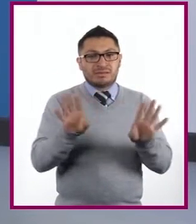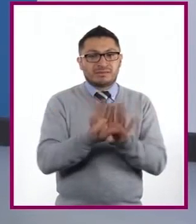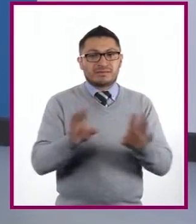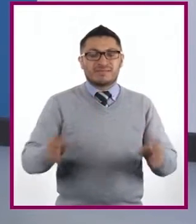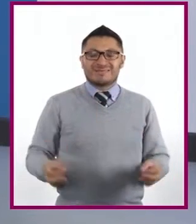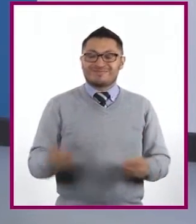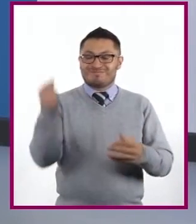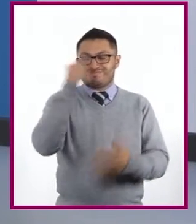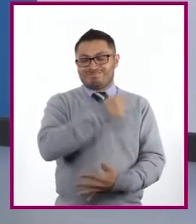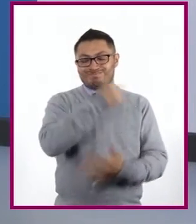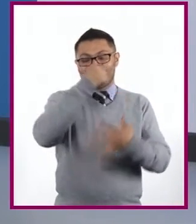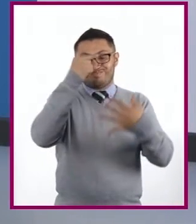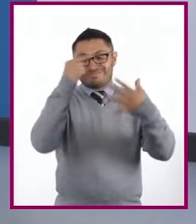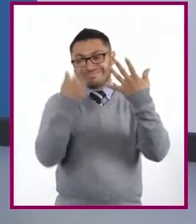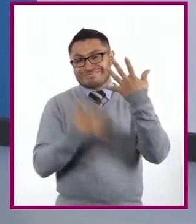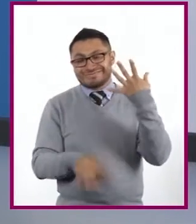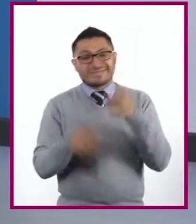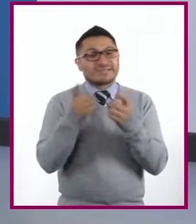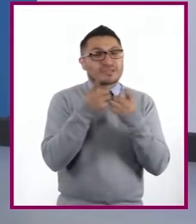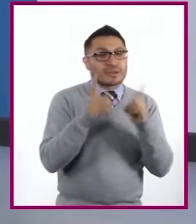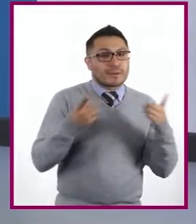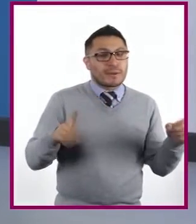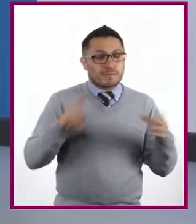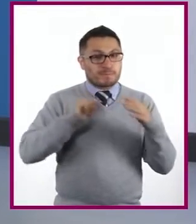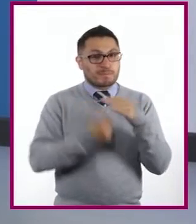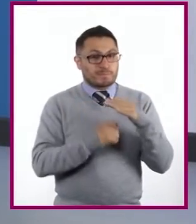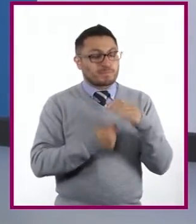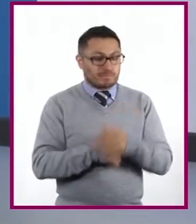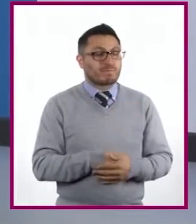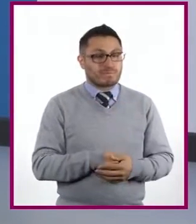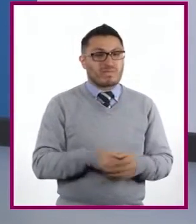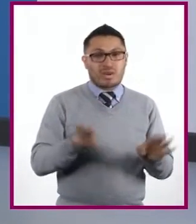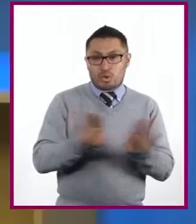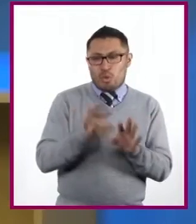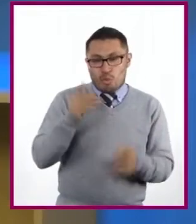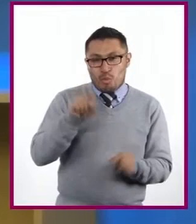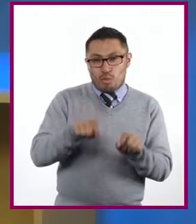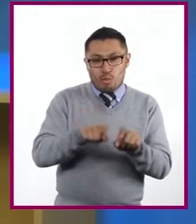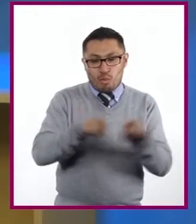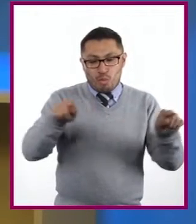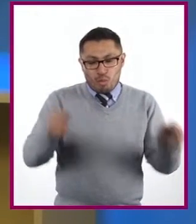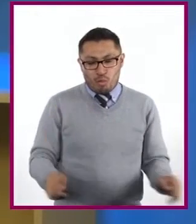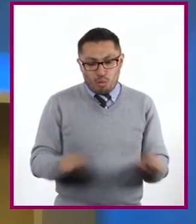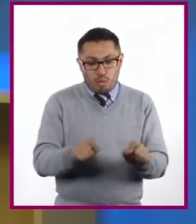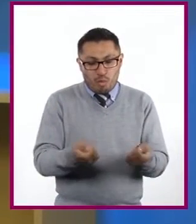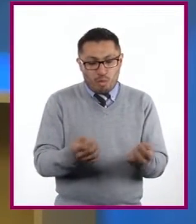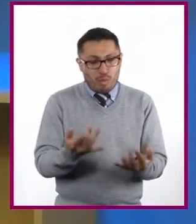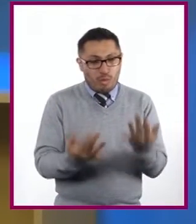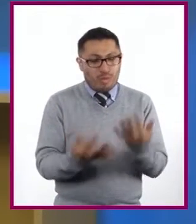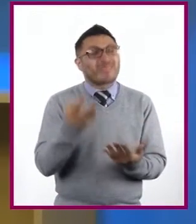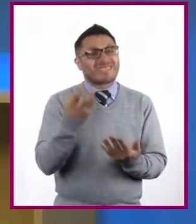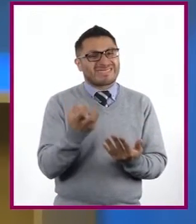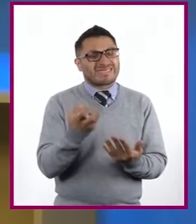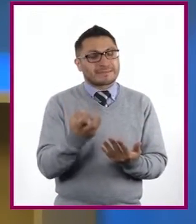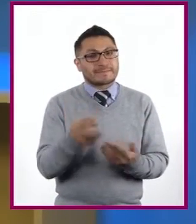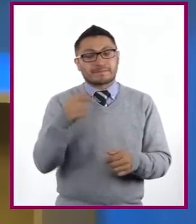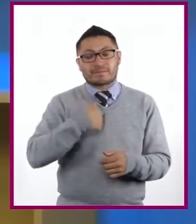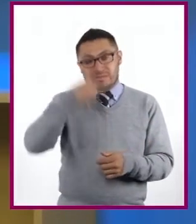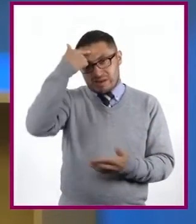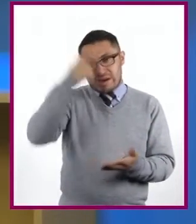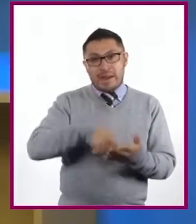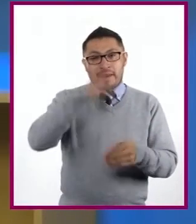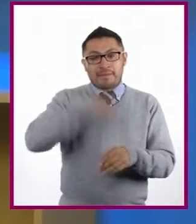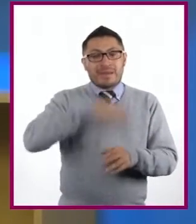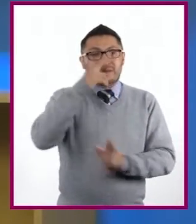numerosos y diversos desarrollos tecnológicos. Claro, como las estufas, ¿no? Estaba pensando más en la máquina de